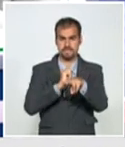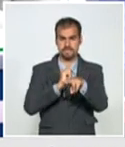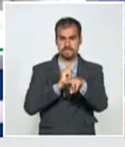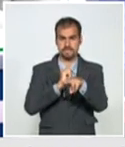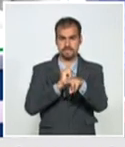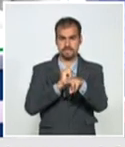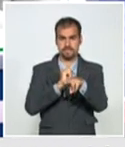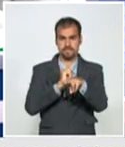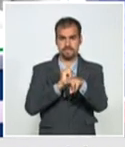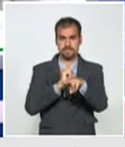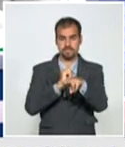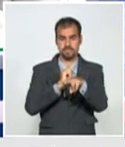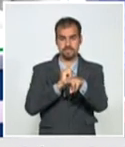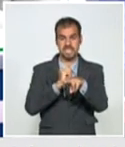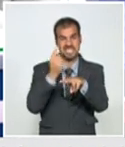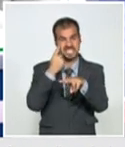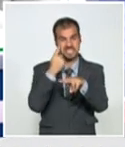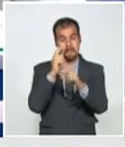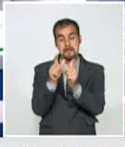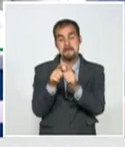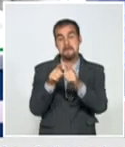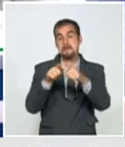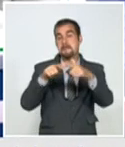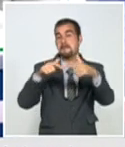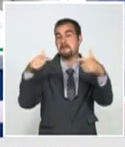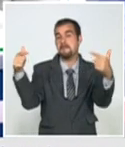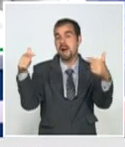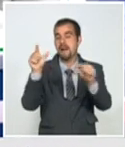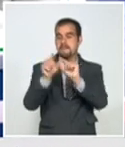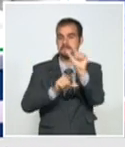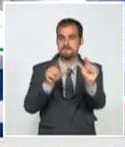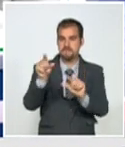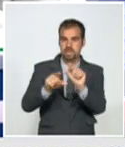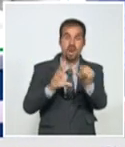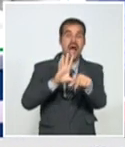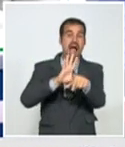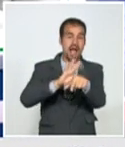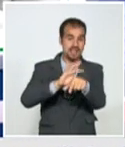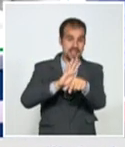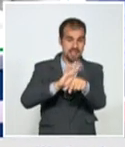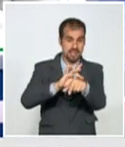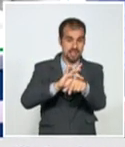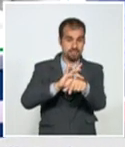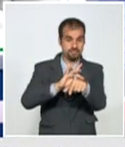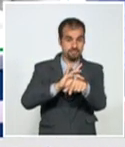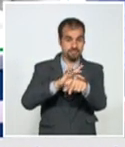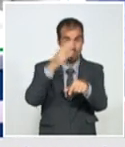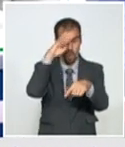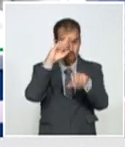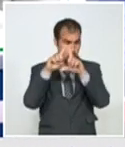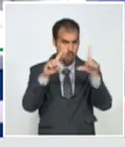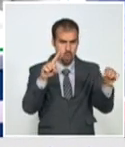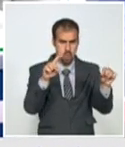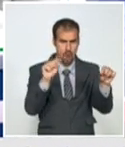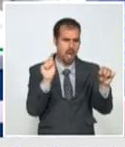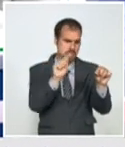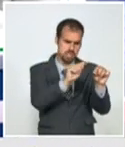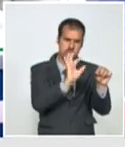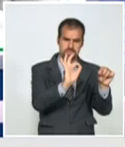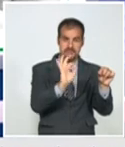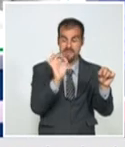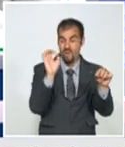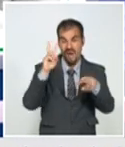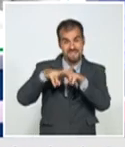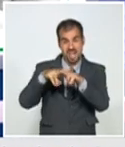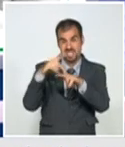es la provincia de mayor nivel de casos positivos en nuestro país y no nos cansaremos nunca de